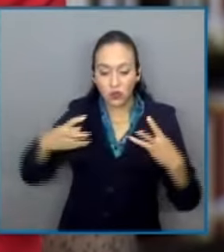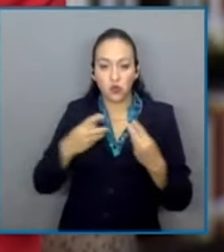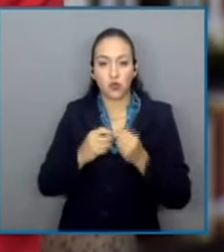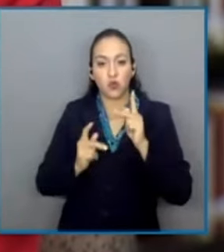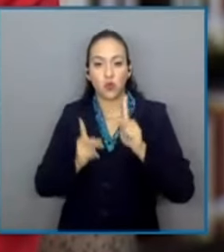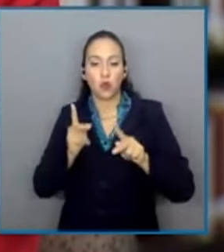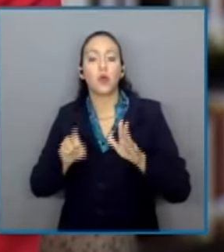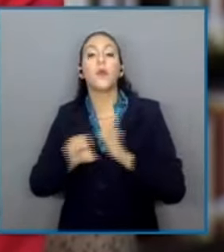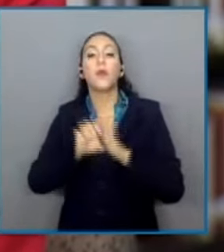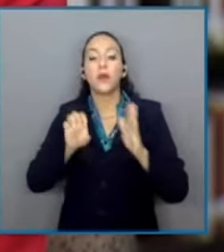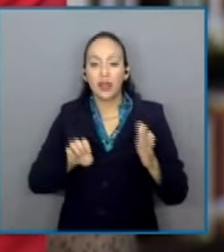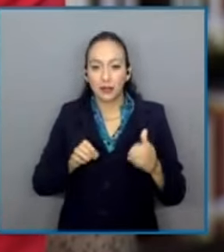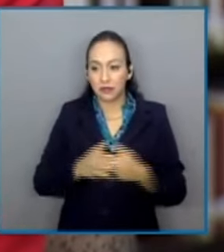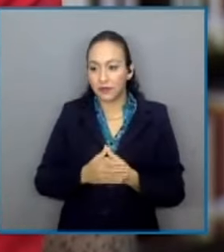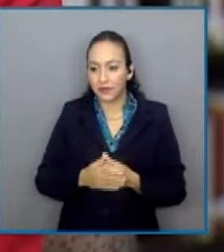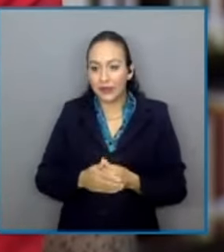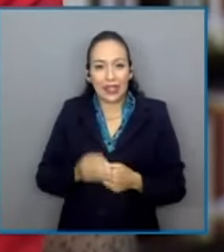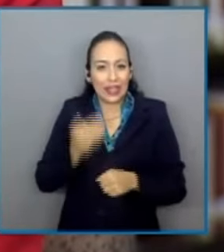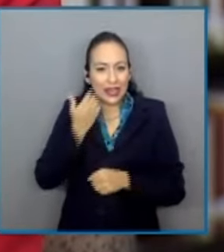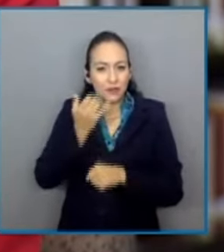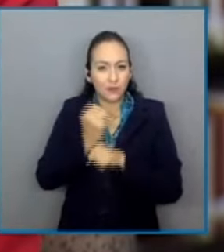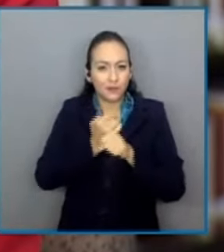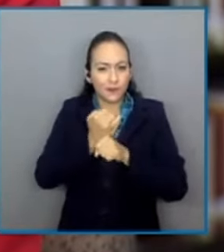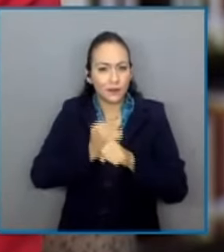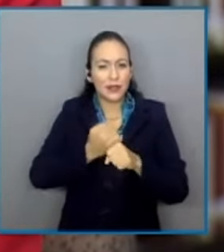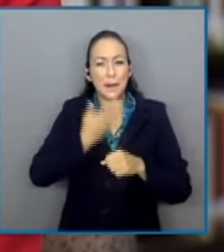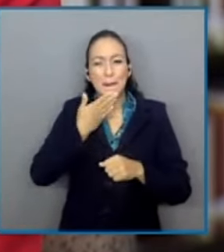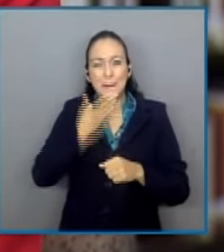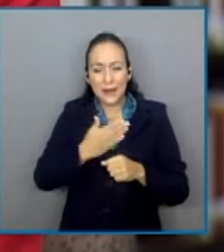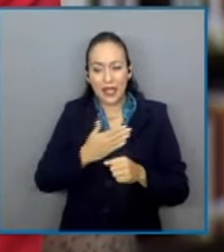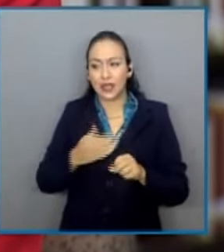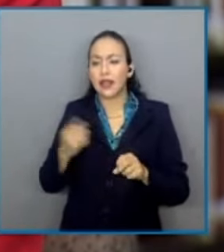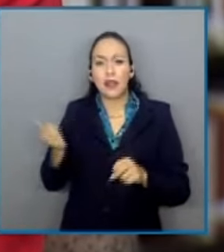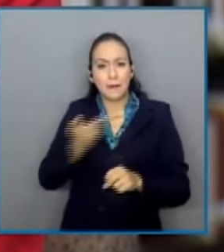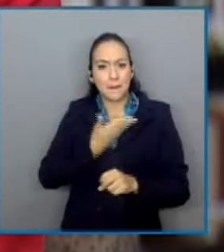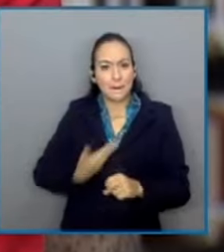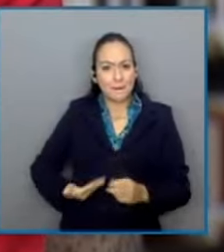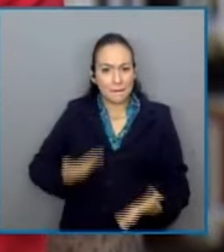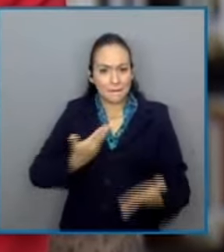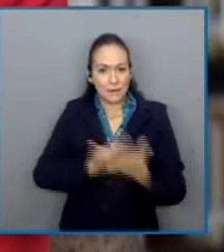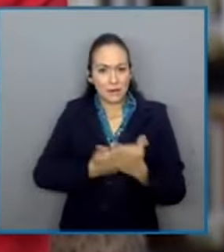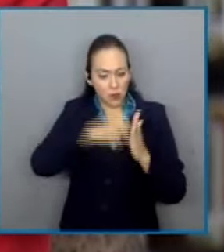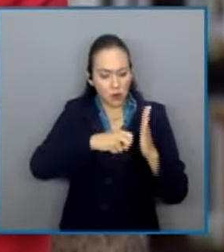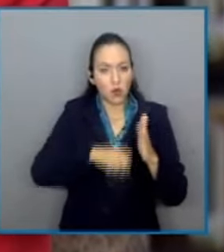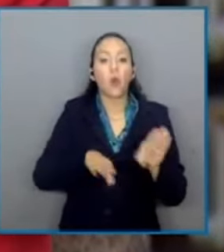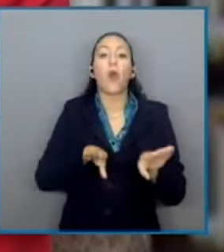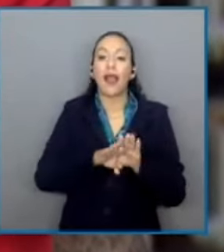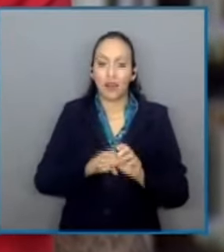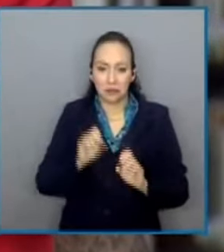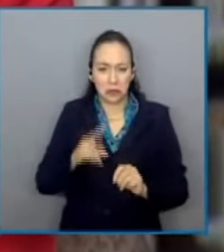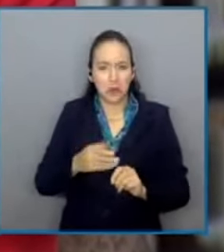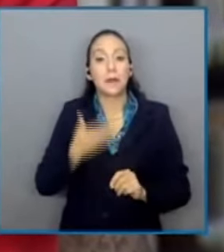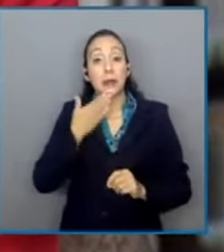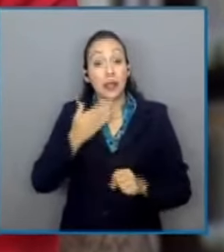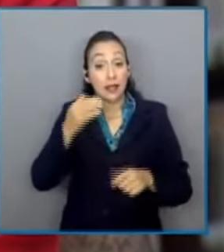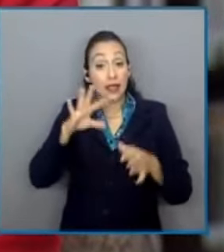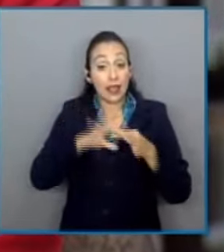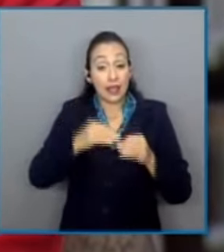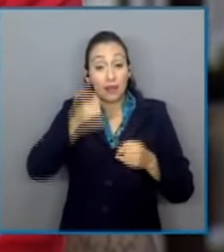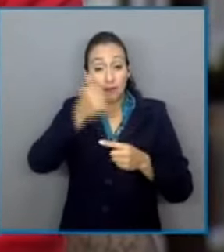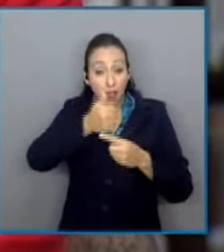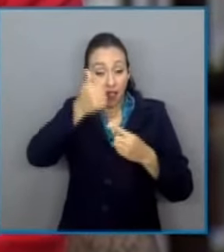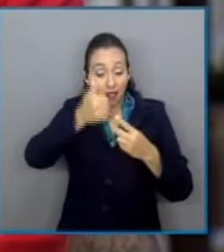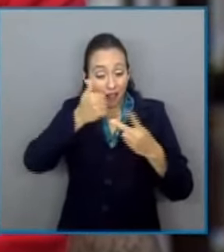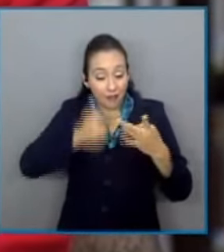reformas estructurales. Uno de los temas que mayormente ha sido discutido en estos foros tiene que ver con la necesidad de generar